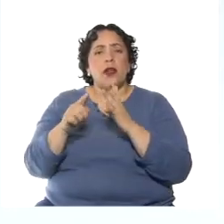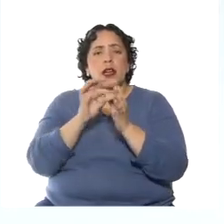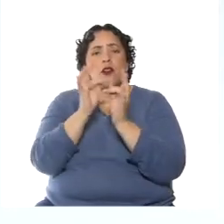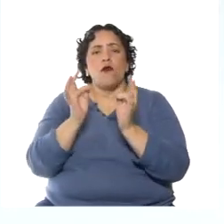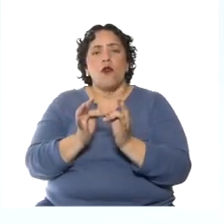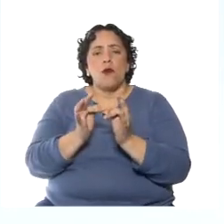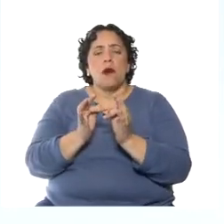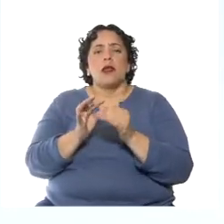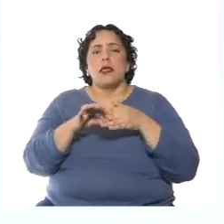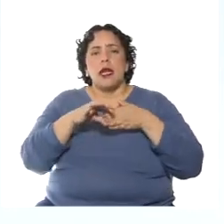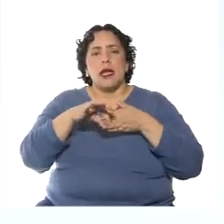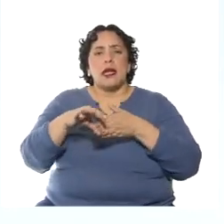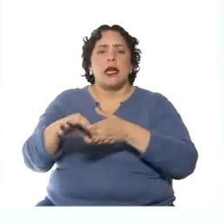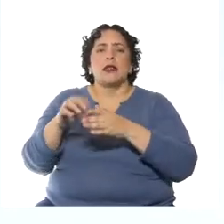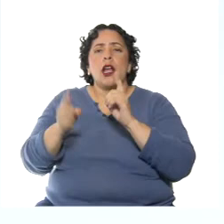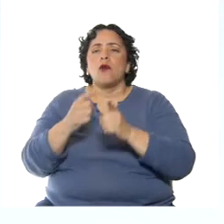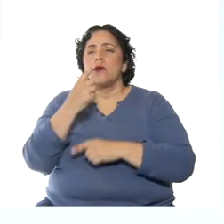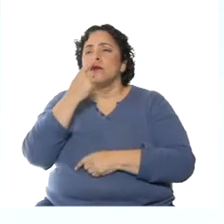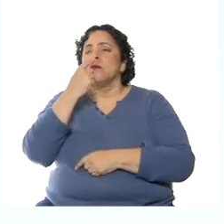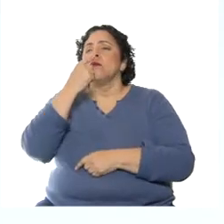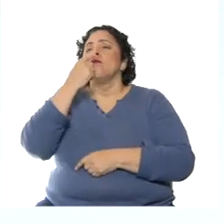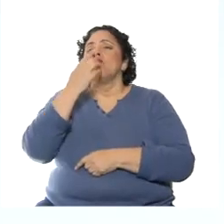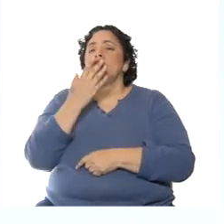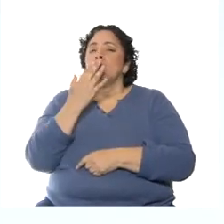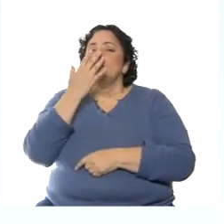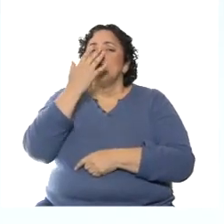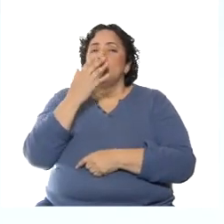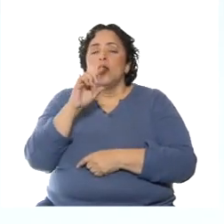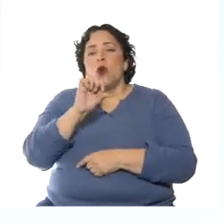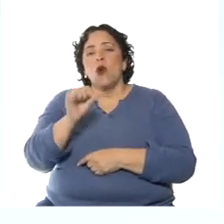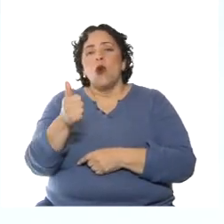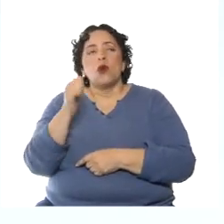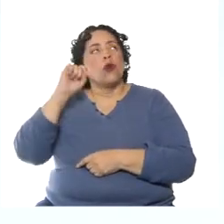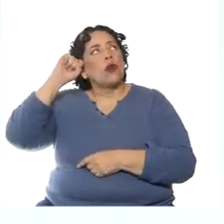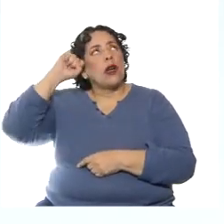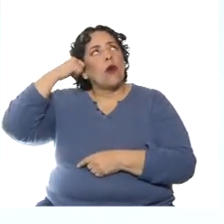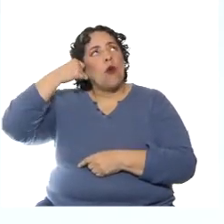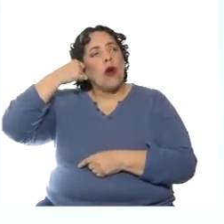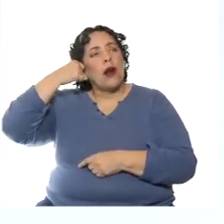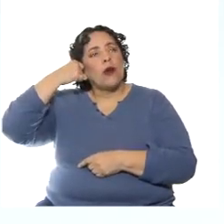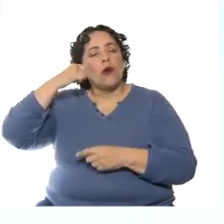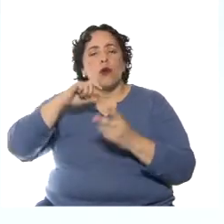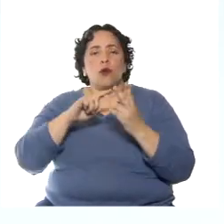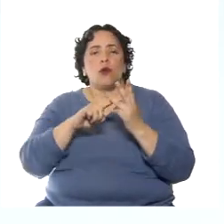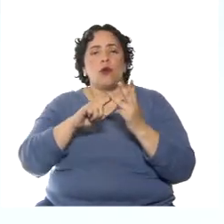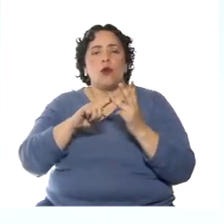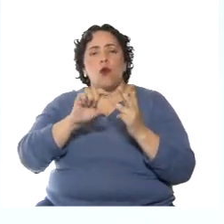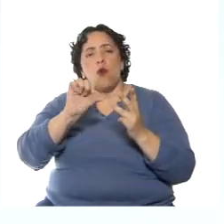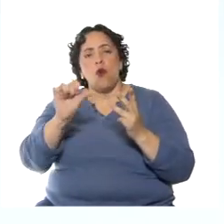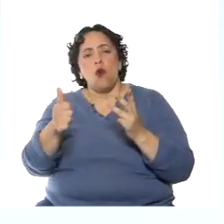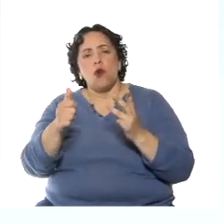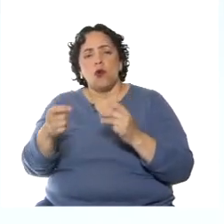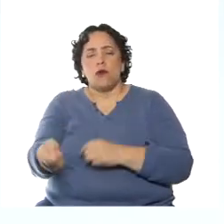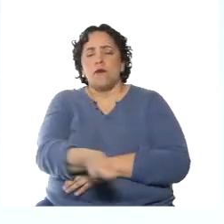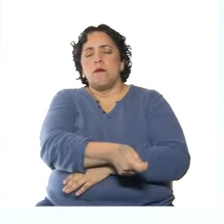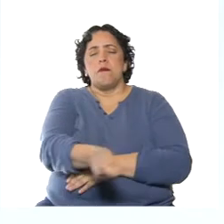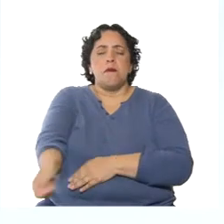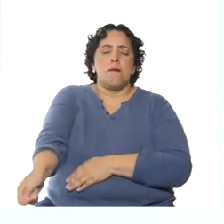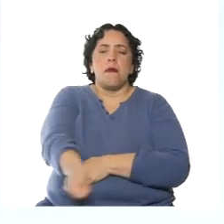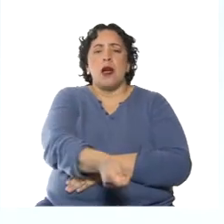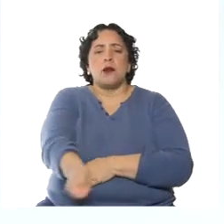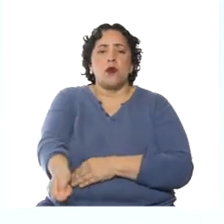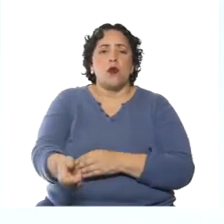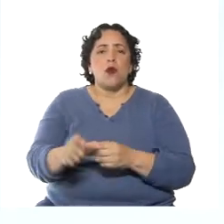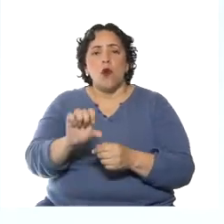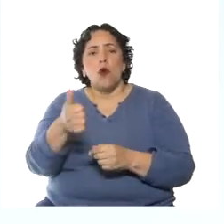orientarse. Algunas lo hacen a través del olfato, otras la hacen a través de recuerdos, ¿verdad? Otras lo hacen a través del bastón. Para